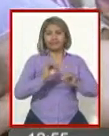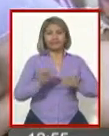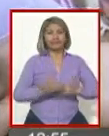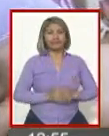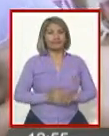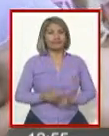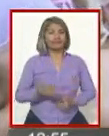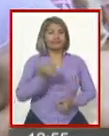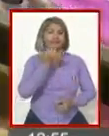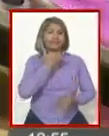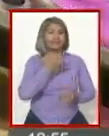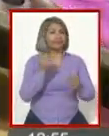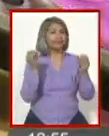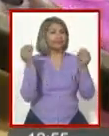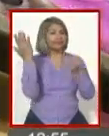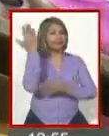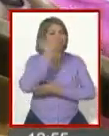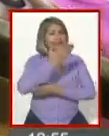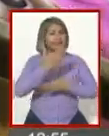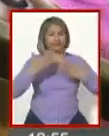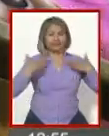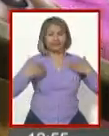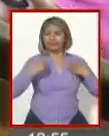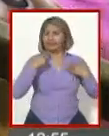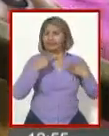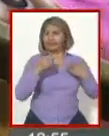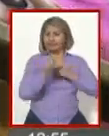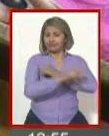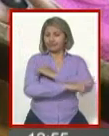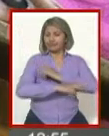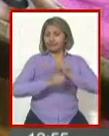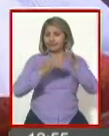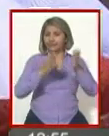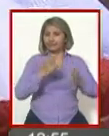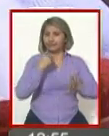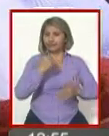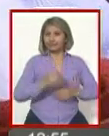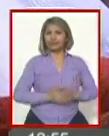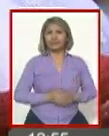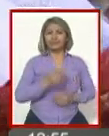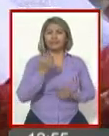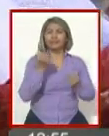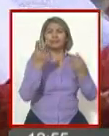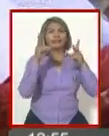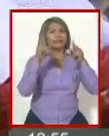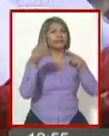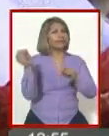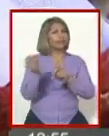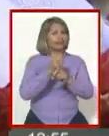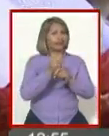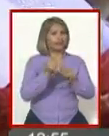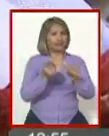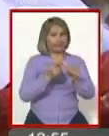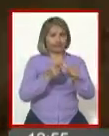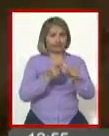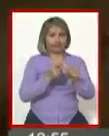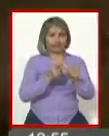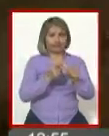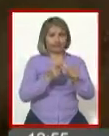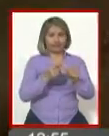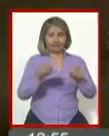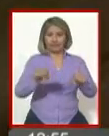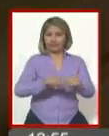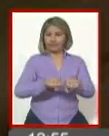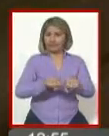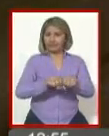se equivocaron de personas, porque yo estaba sin polera y me dijeron que yo soy maleante. Porque... ¿Cuántas personas le pegaron? Primero fueron los que están en el